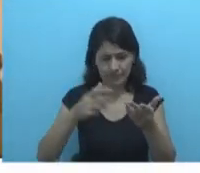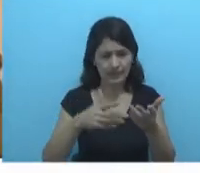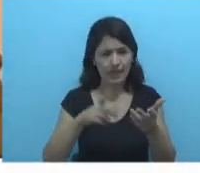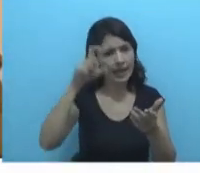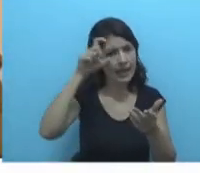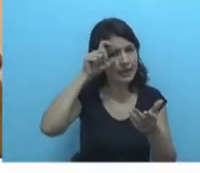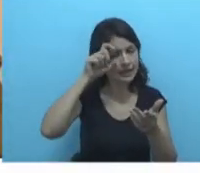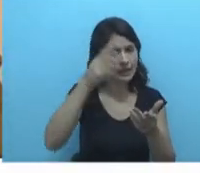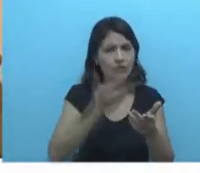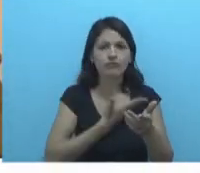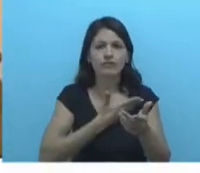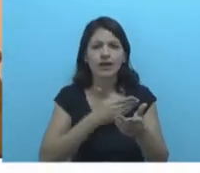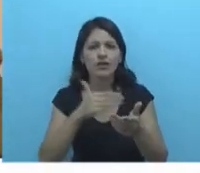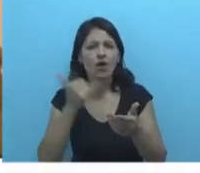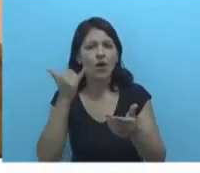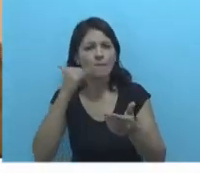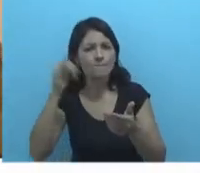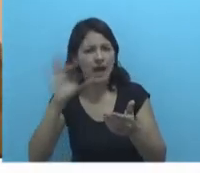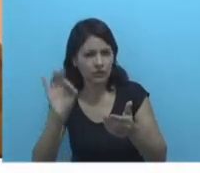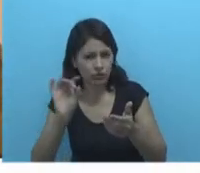del 2021,